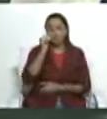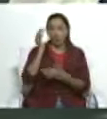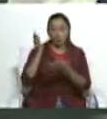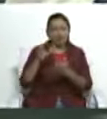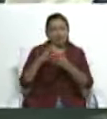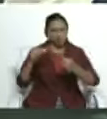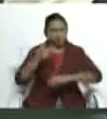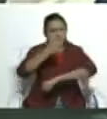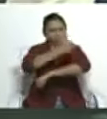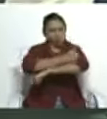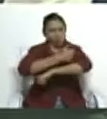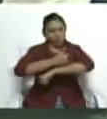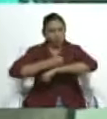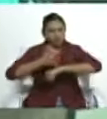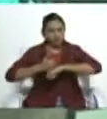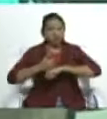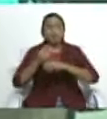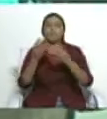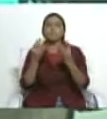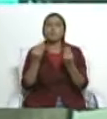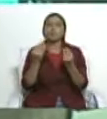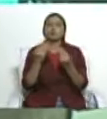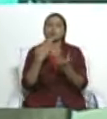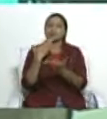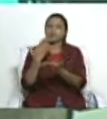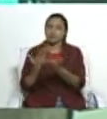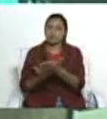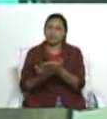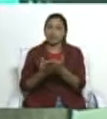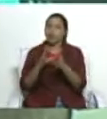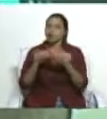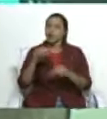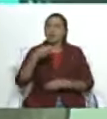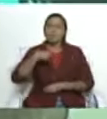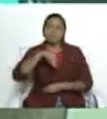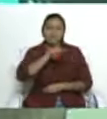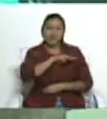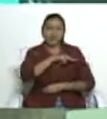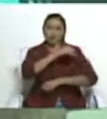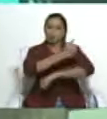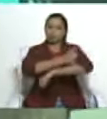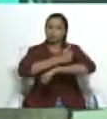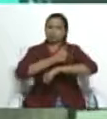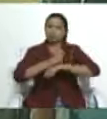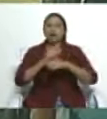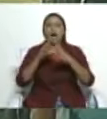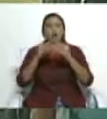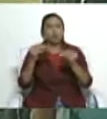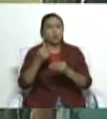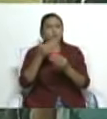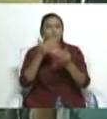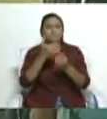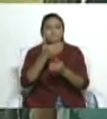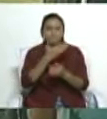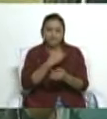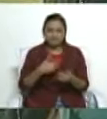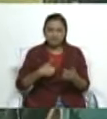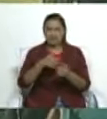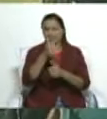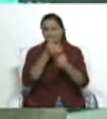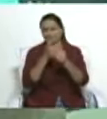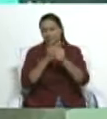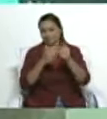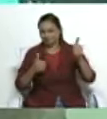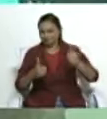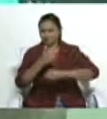Amoroso, vicepresidente, rector y doctor Carlos Quintero, miembros de la Junta Directiva, Gracias nuevamente porque tienen una gran tarea que es